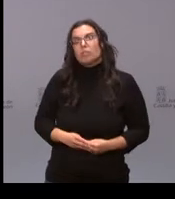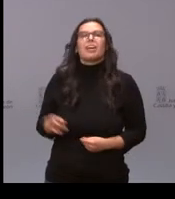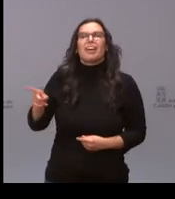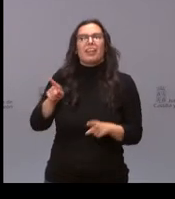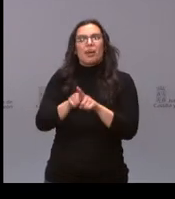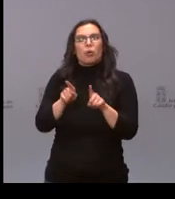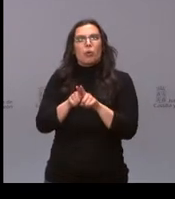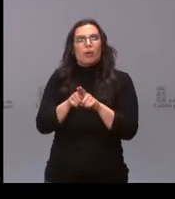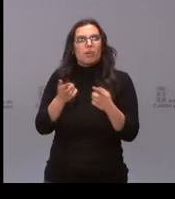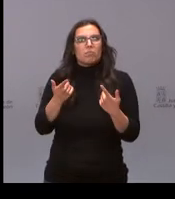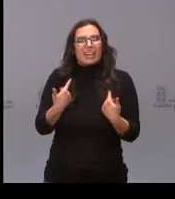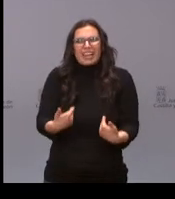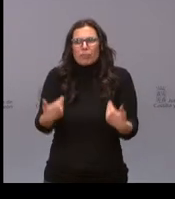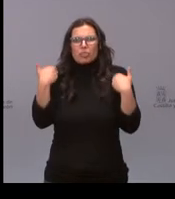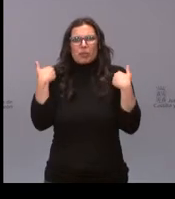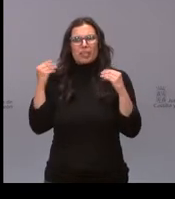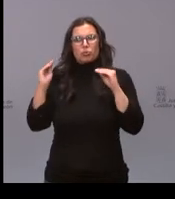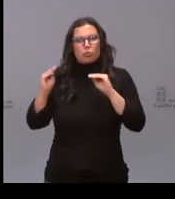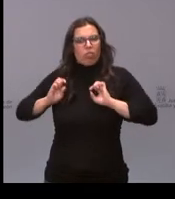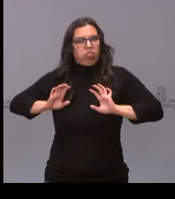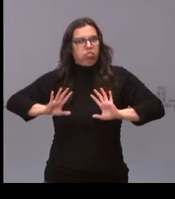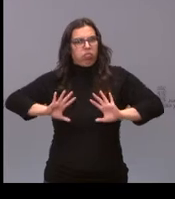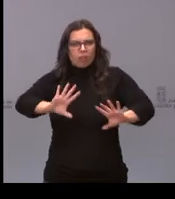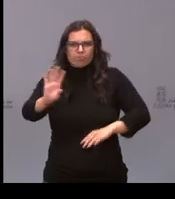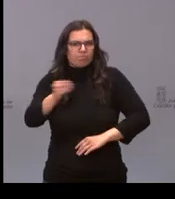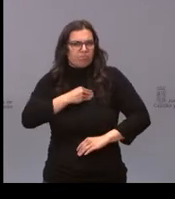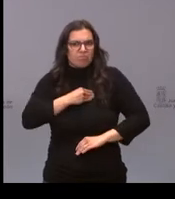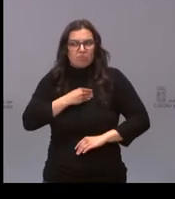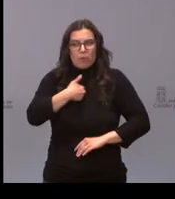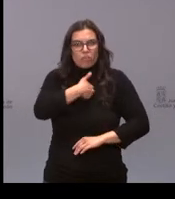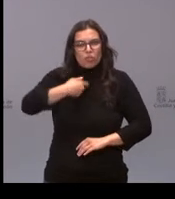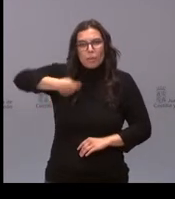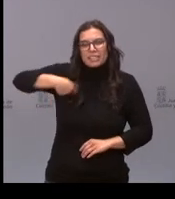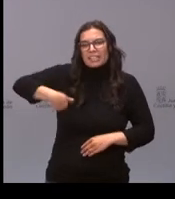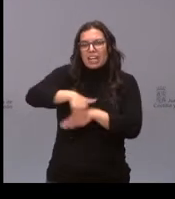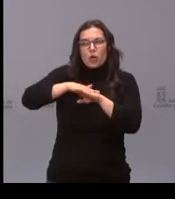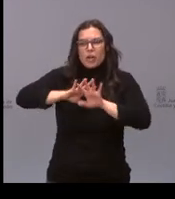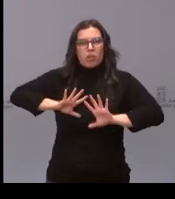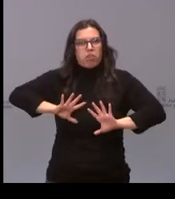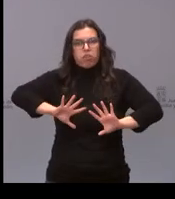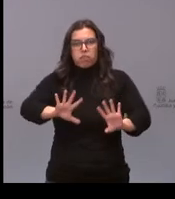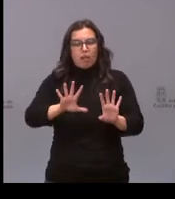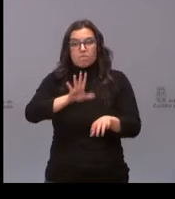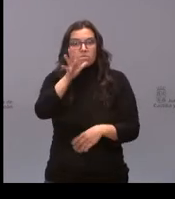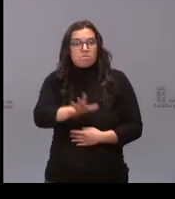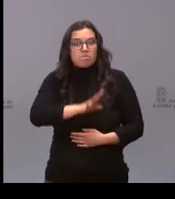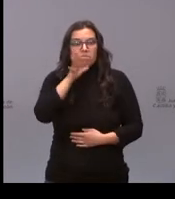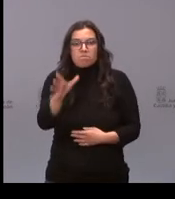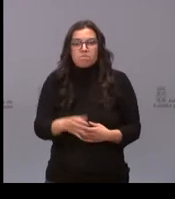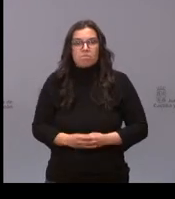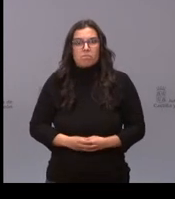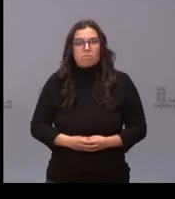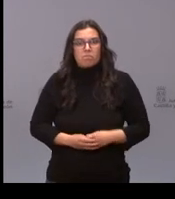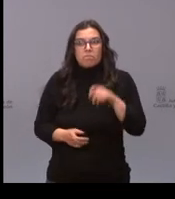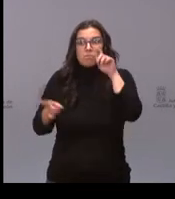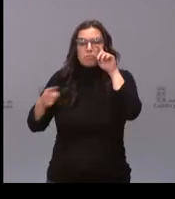dejación lamentable de su responsabilidad como presidente de Gobierno. Es increíble que haya dado